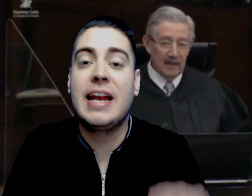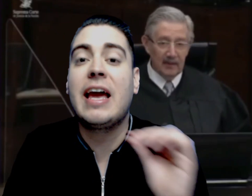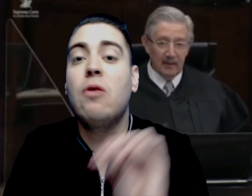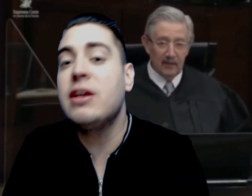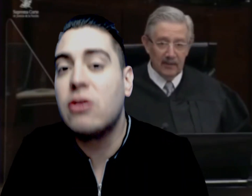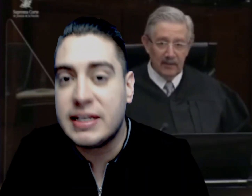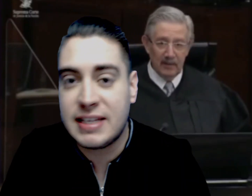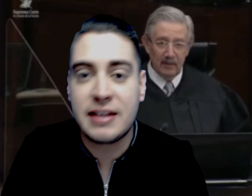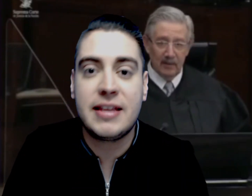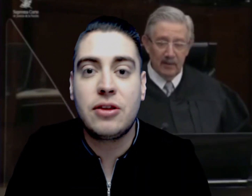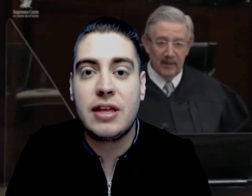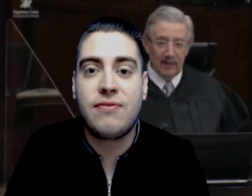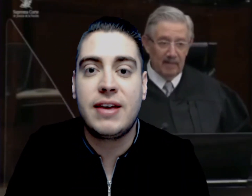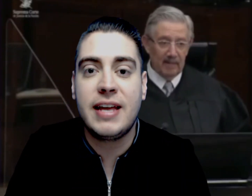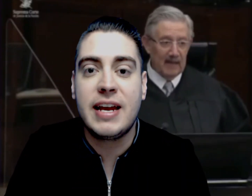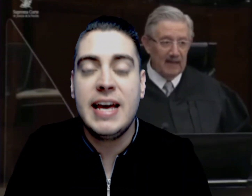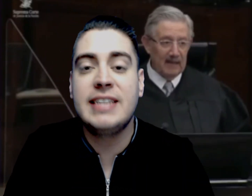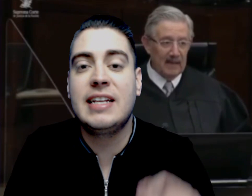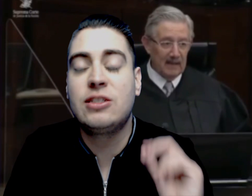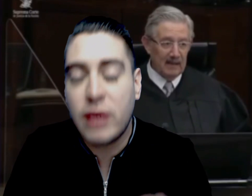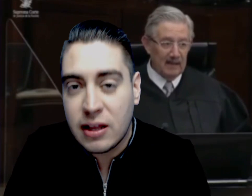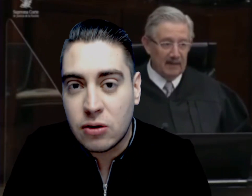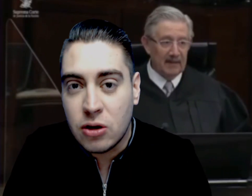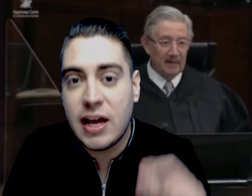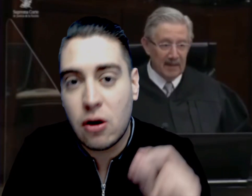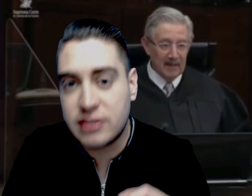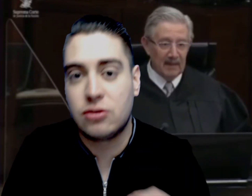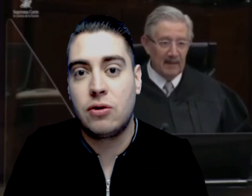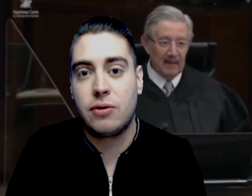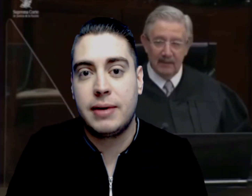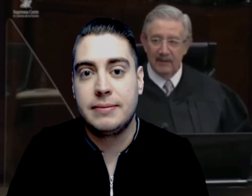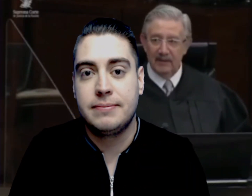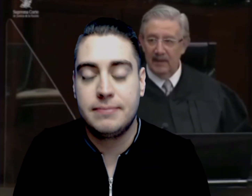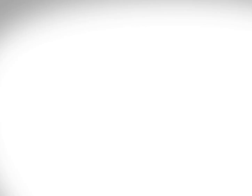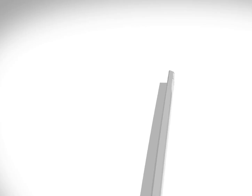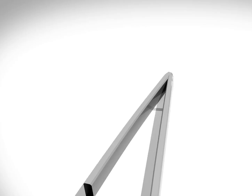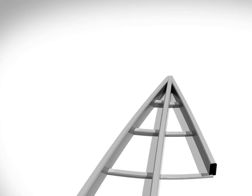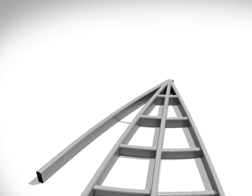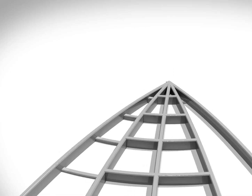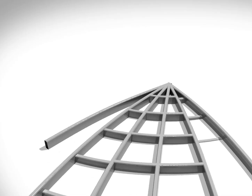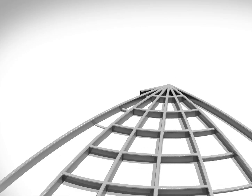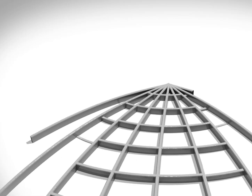B en el que el único que están tratando de defender es el sueldo de Lorenzo Córdoba